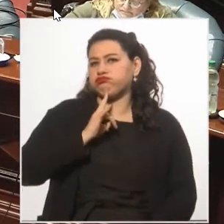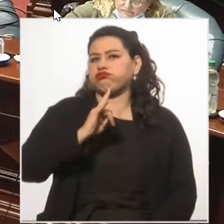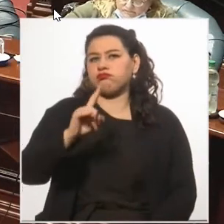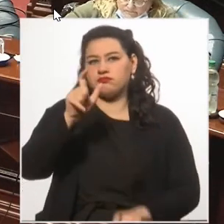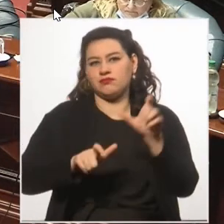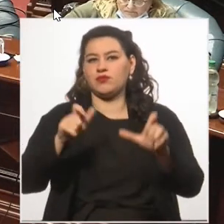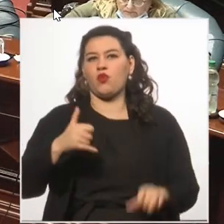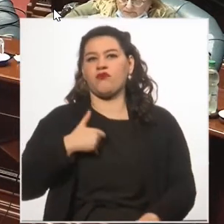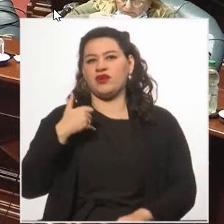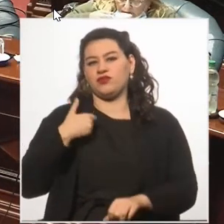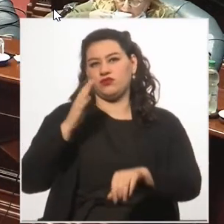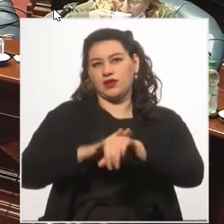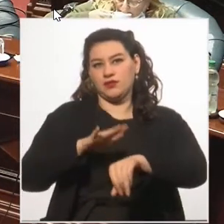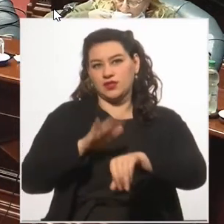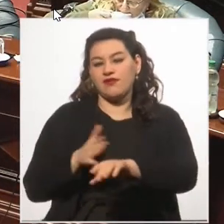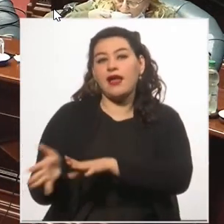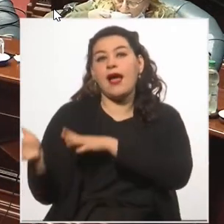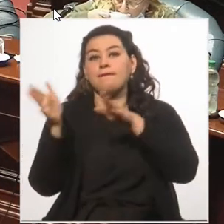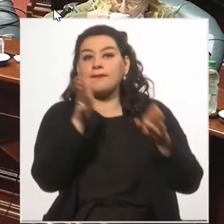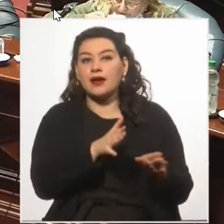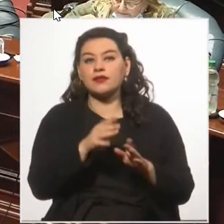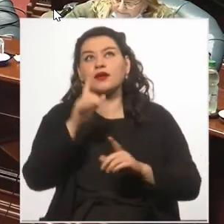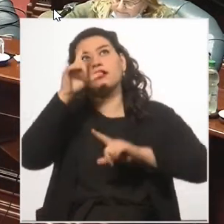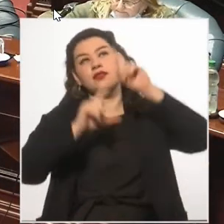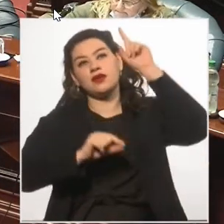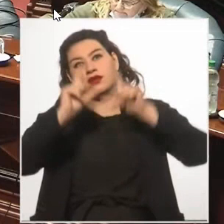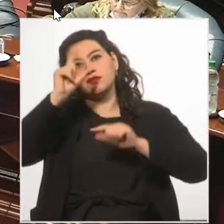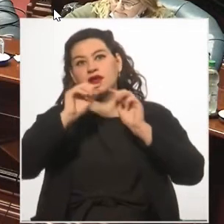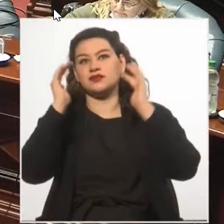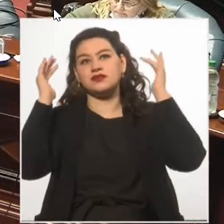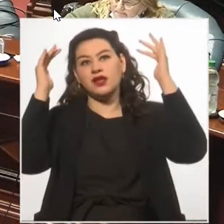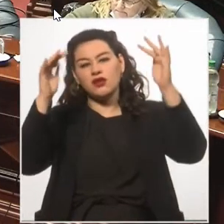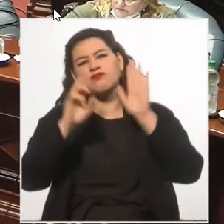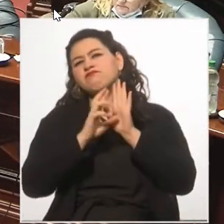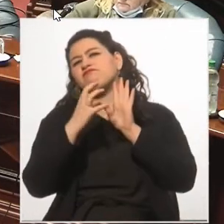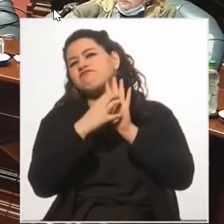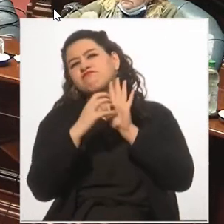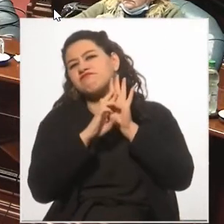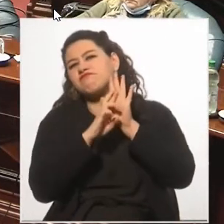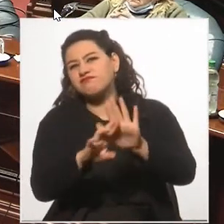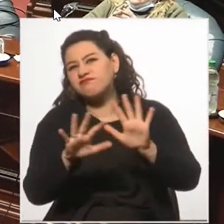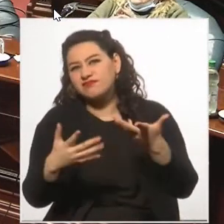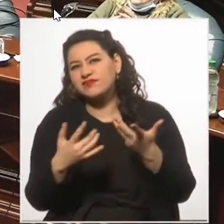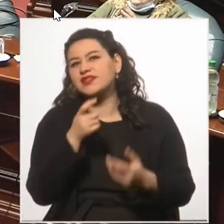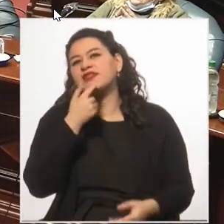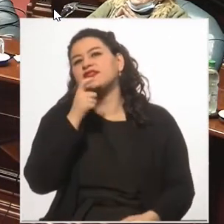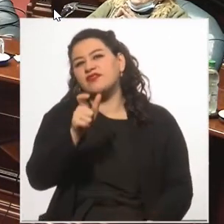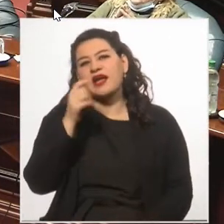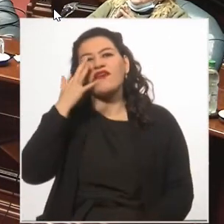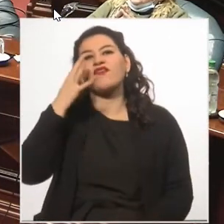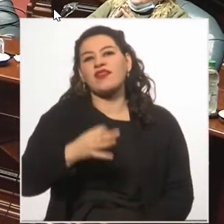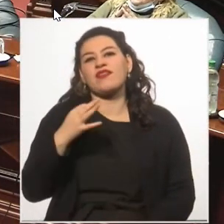juventud. Por otro lado, las estrellas en el cielo representan lo verdadero,